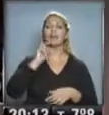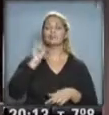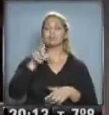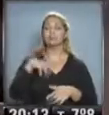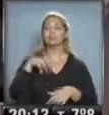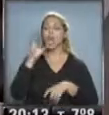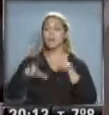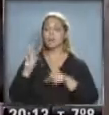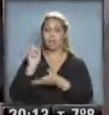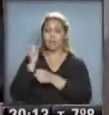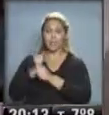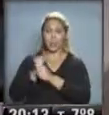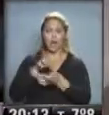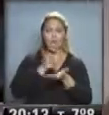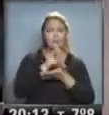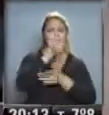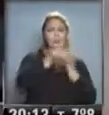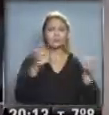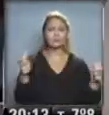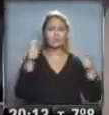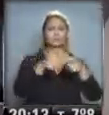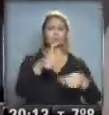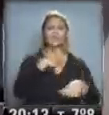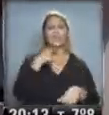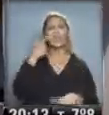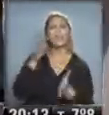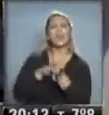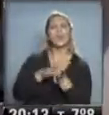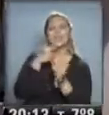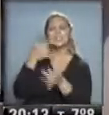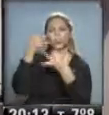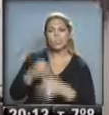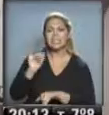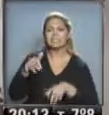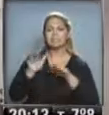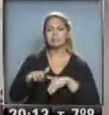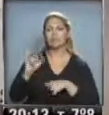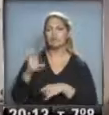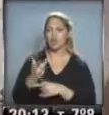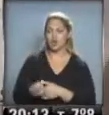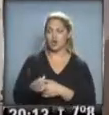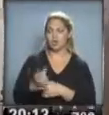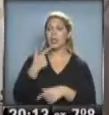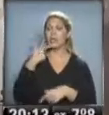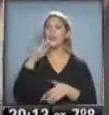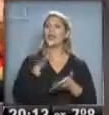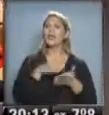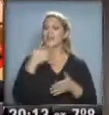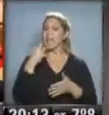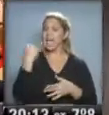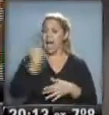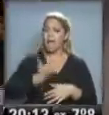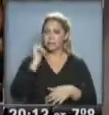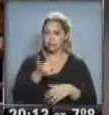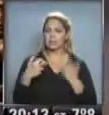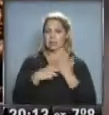mercado de Liniers expulsaron del lugar a la mesa de enlace que buscaba comprobar el cumplimiento del paro patronal. Garantizaron la provisión de